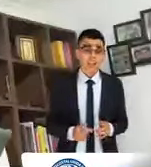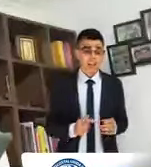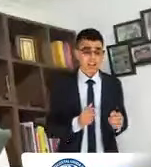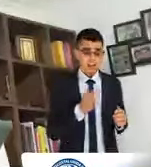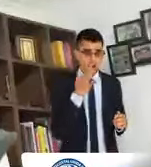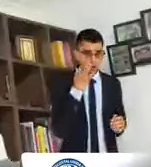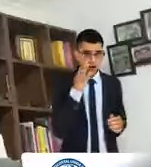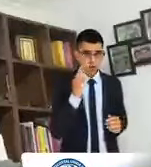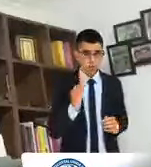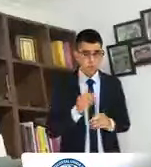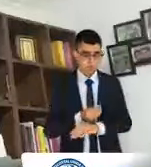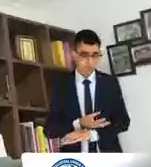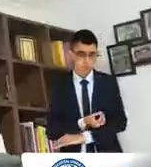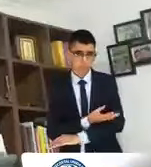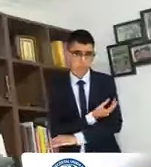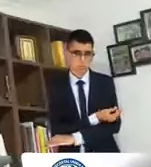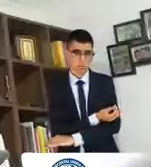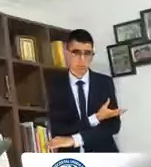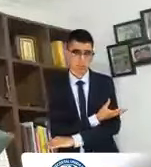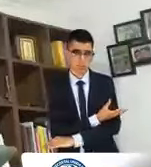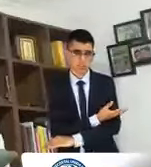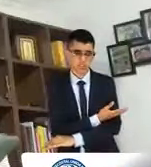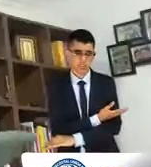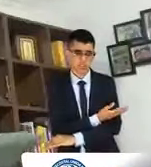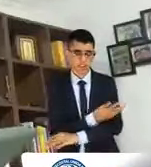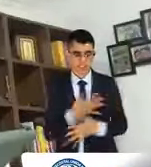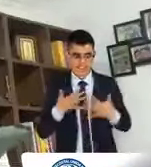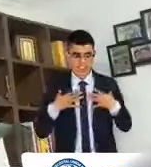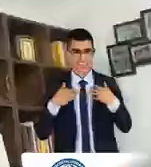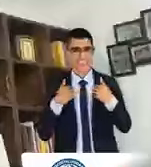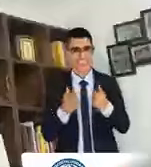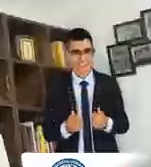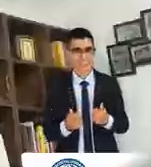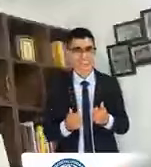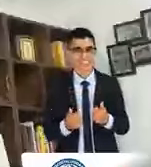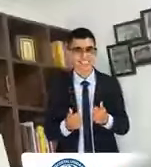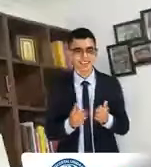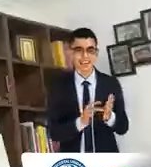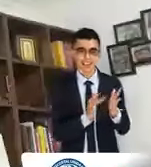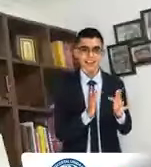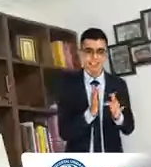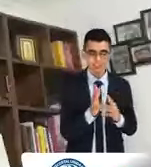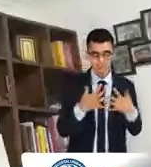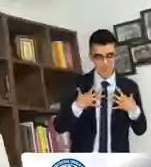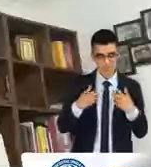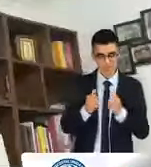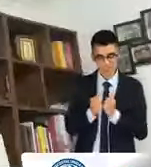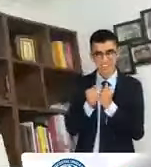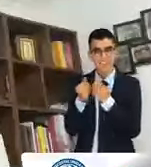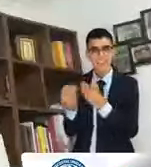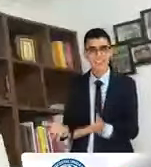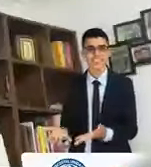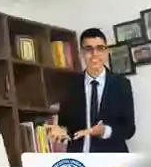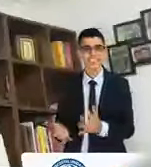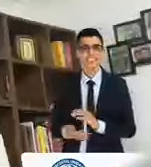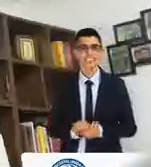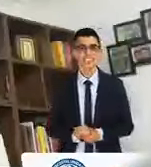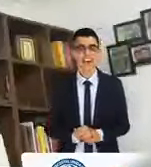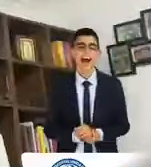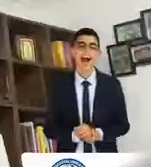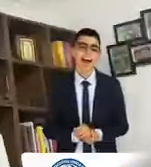estaba sano era que Jesús lo hubiera sanado. Y entonces así uno comprende que una